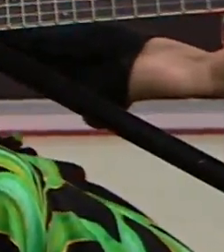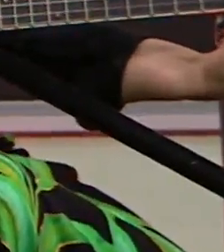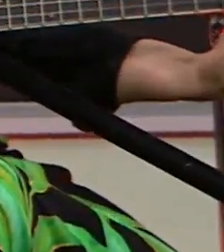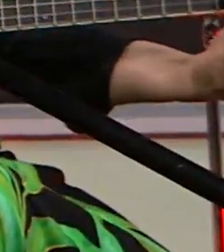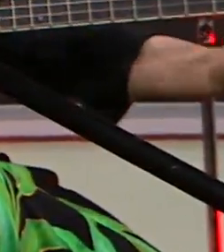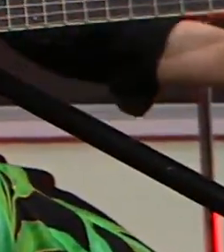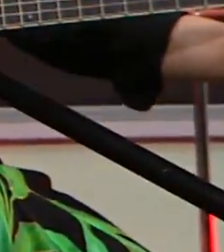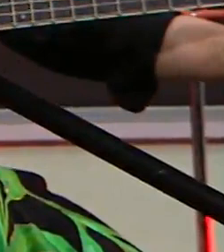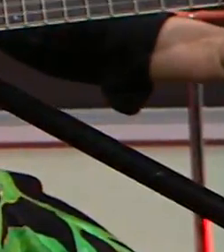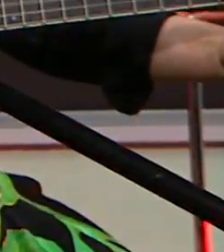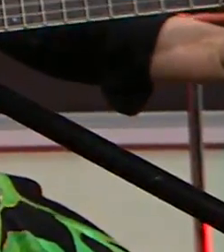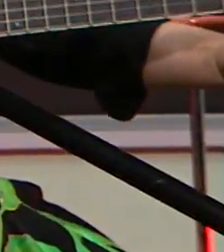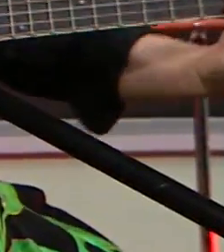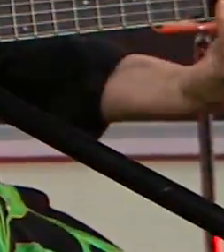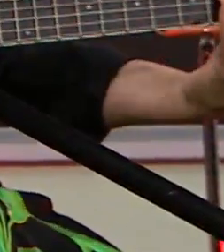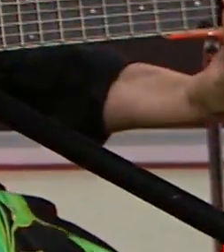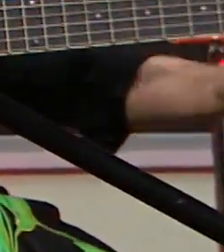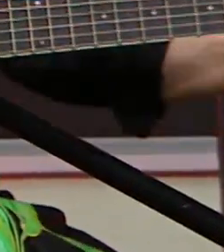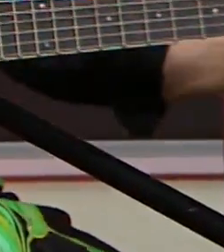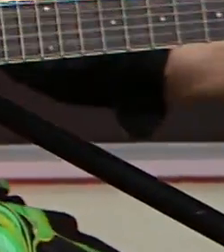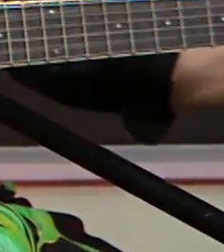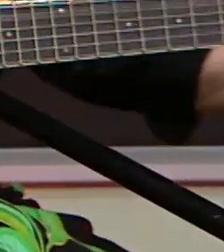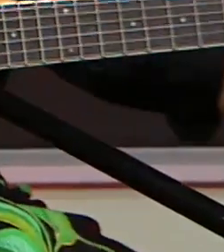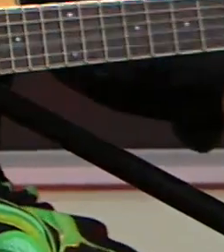She's walking on fire.